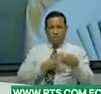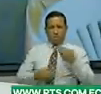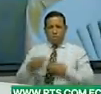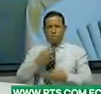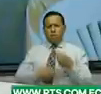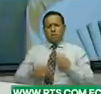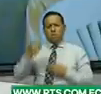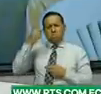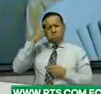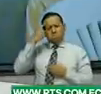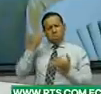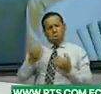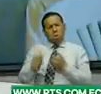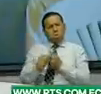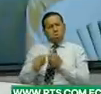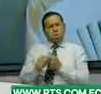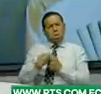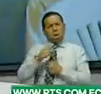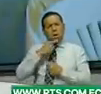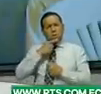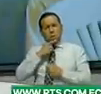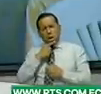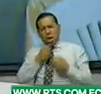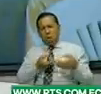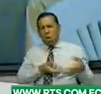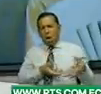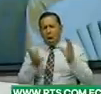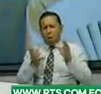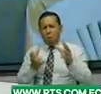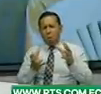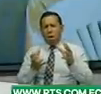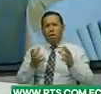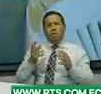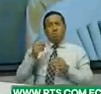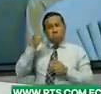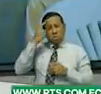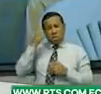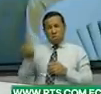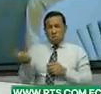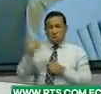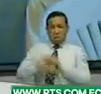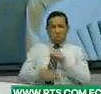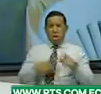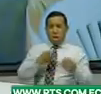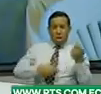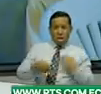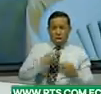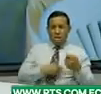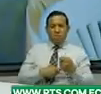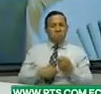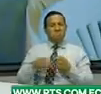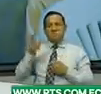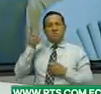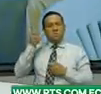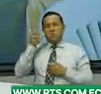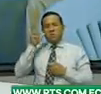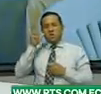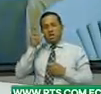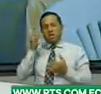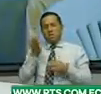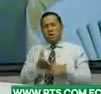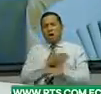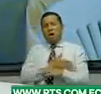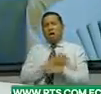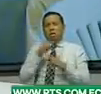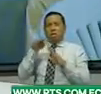bajas ventas de los últimos meses. Autoridades de esa localidad confían que con las medidas que se aplicarán no se restringen mayores contagios